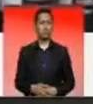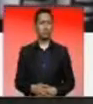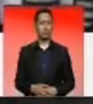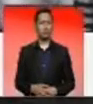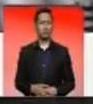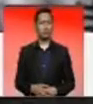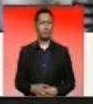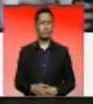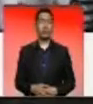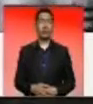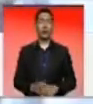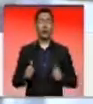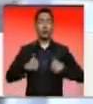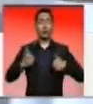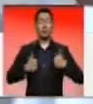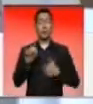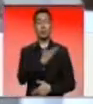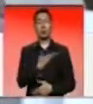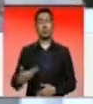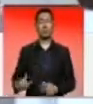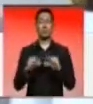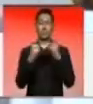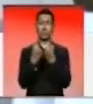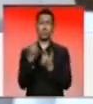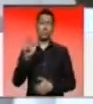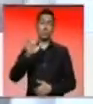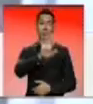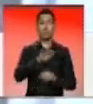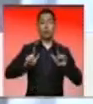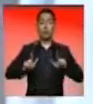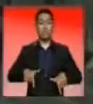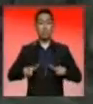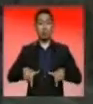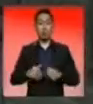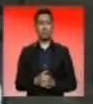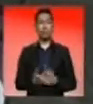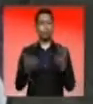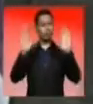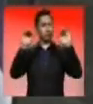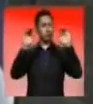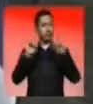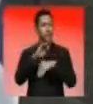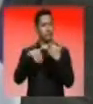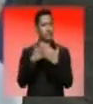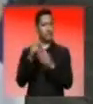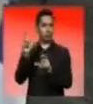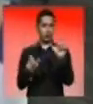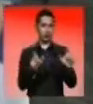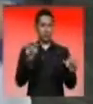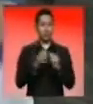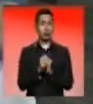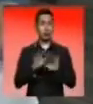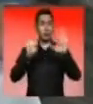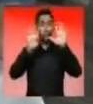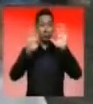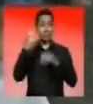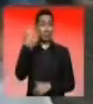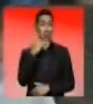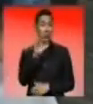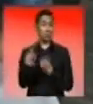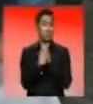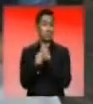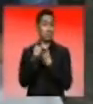De esa manera, el candidato a la presidencia por la lista 35, Lenín Moreno, se despidió de sus seguidores a 9 días de